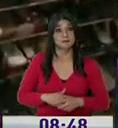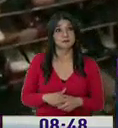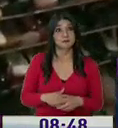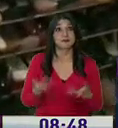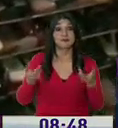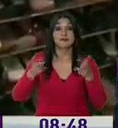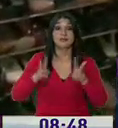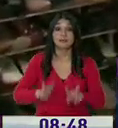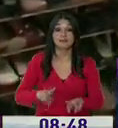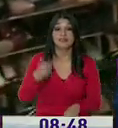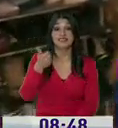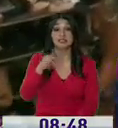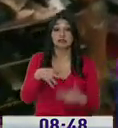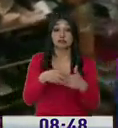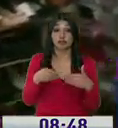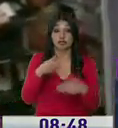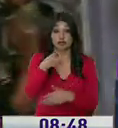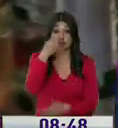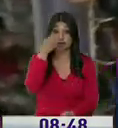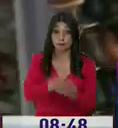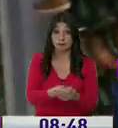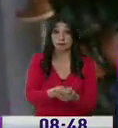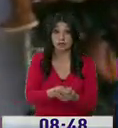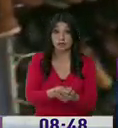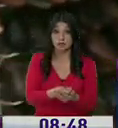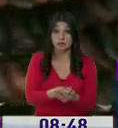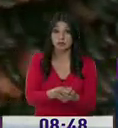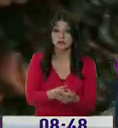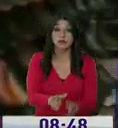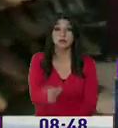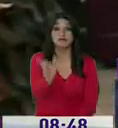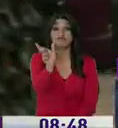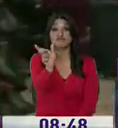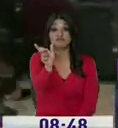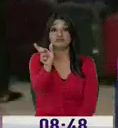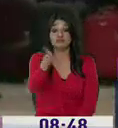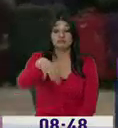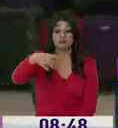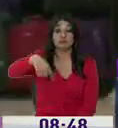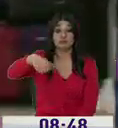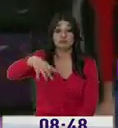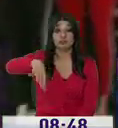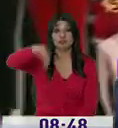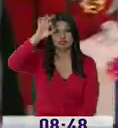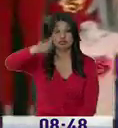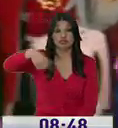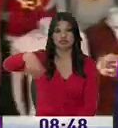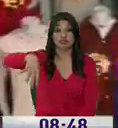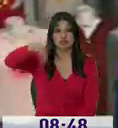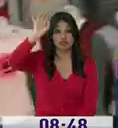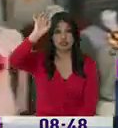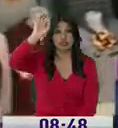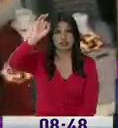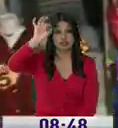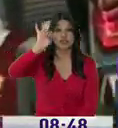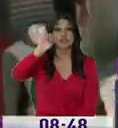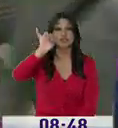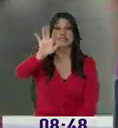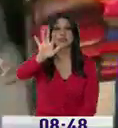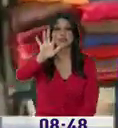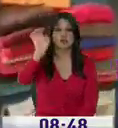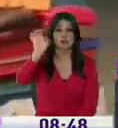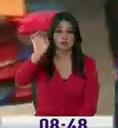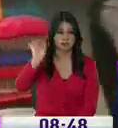a partir de $10 que realice de compras puede solicitar un boleto para participar en una gran rifa que vamos a realizar el día 5